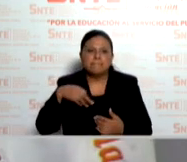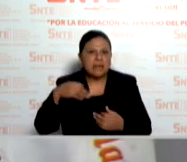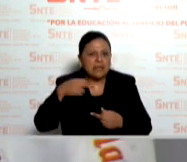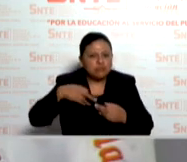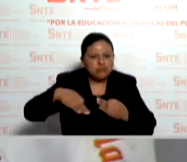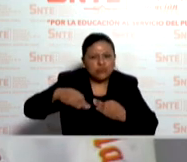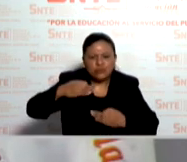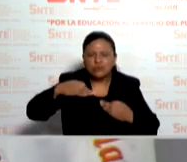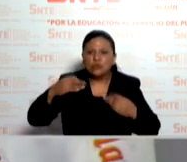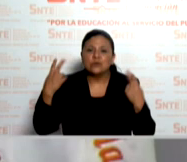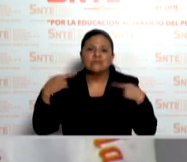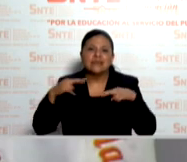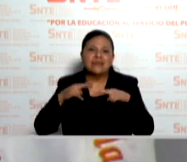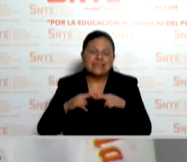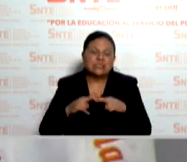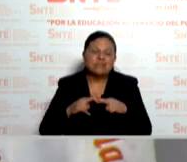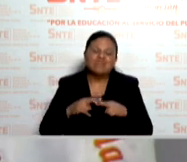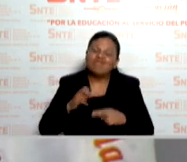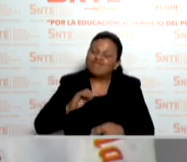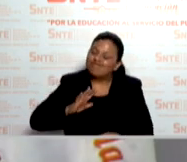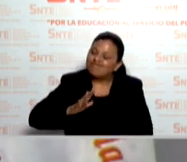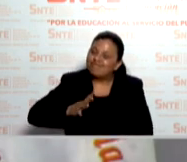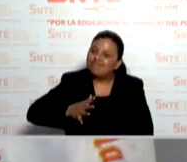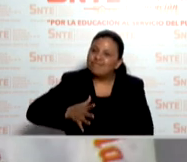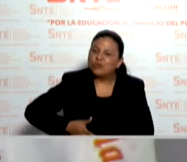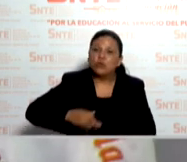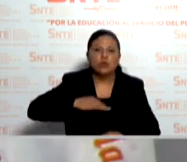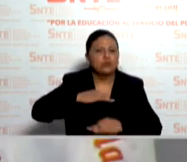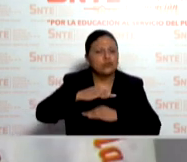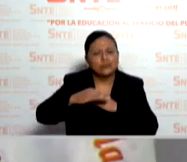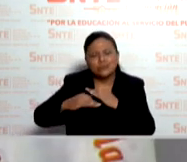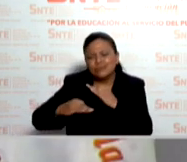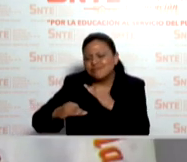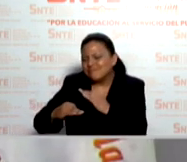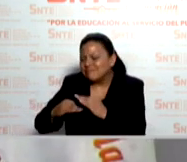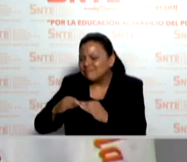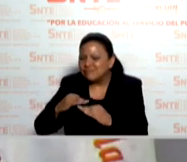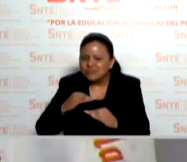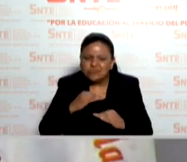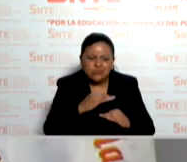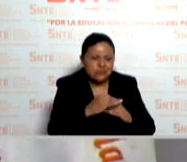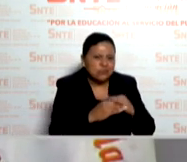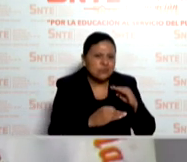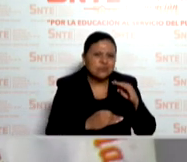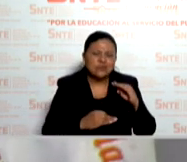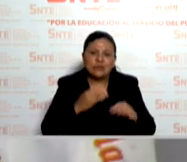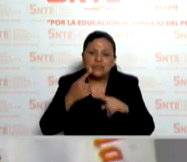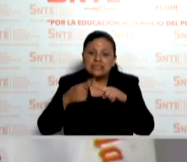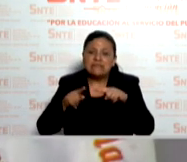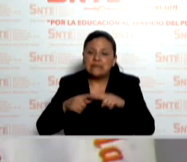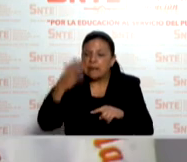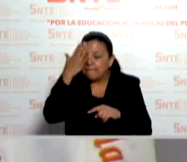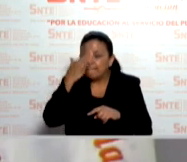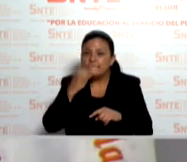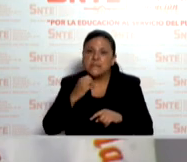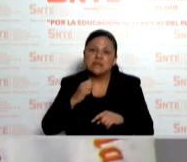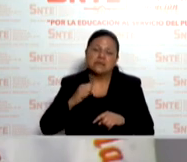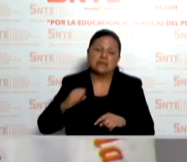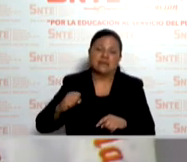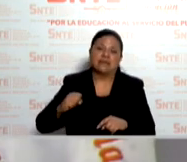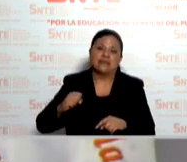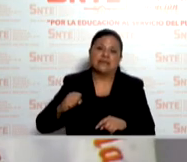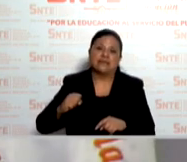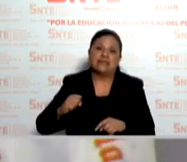privilegio, ya que todos, absolutamente todos, contamos con talentos que al combinarnos nos